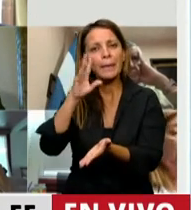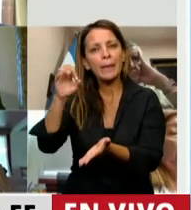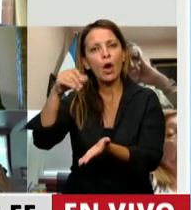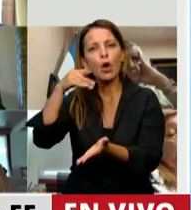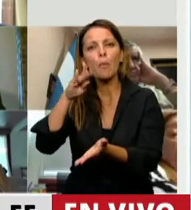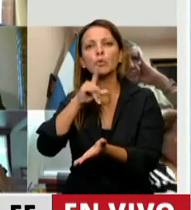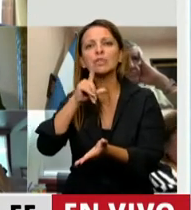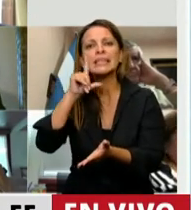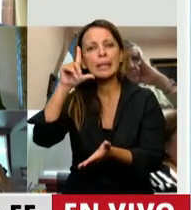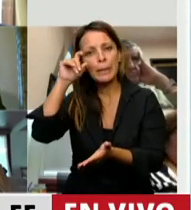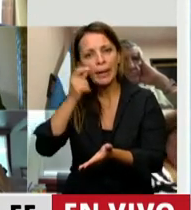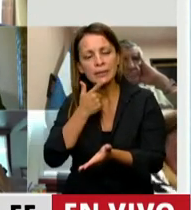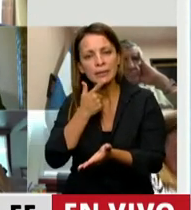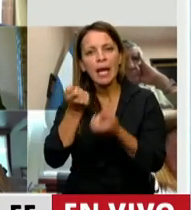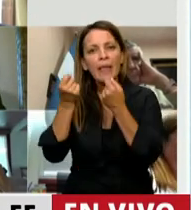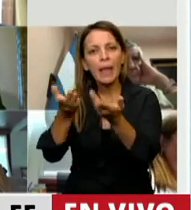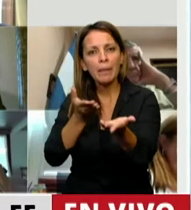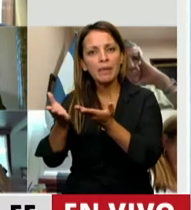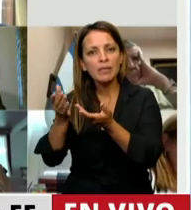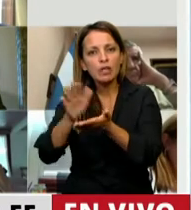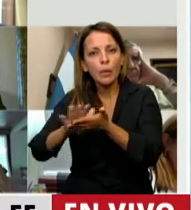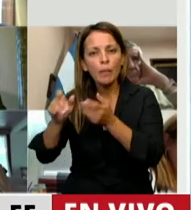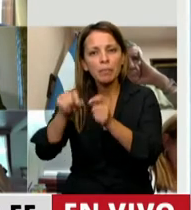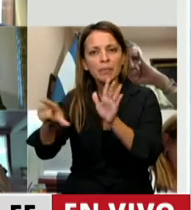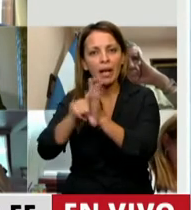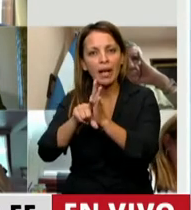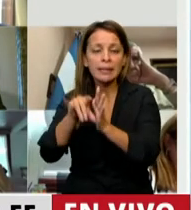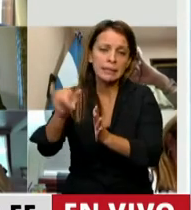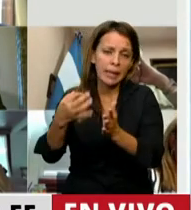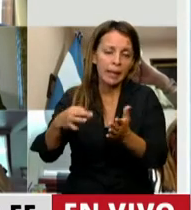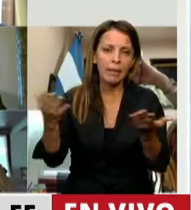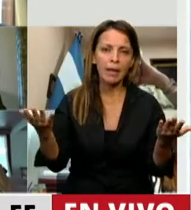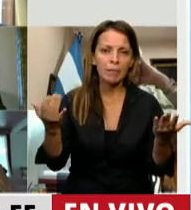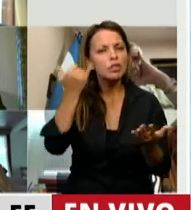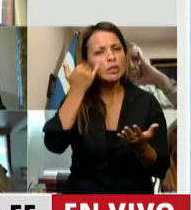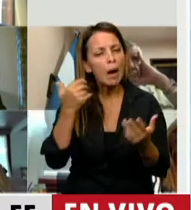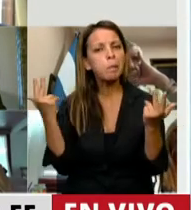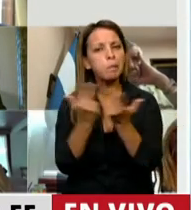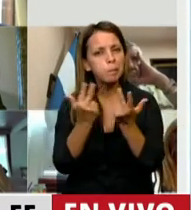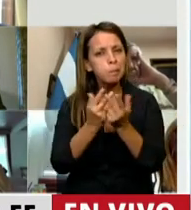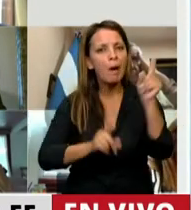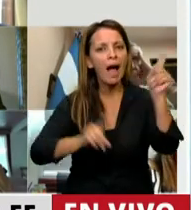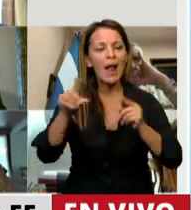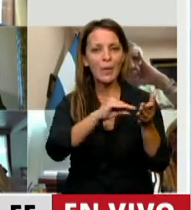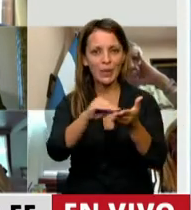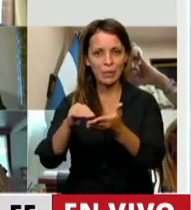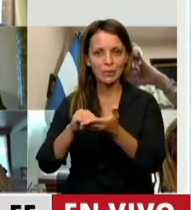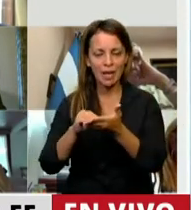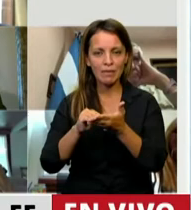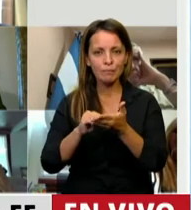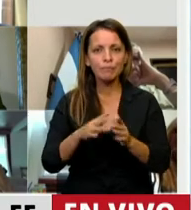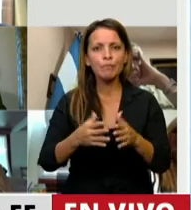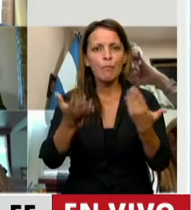¿Podemos segmentar los beneficios en esta nueva ley? Claramente hay que hacerlo. Lo he hablado con algunos diputados oficialistas.